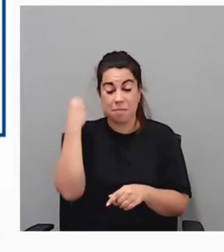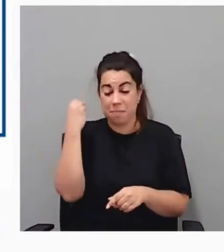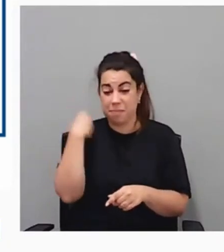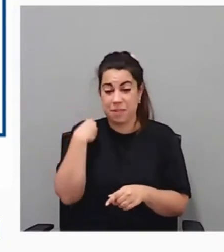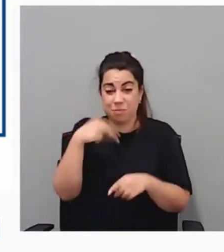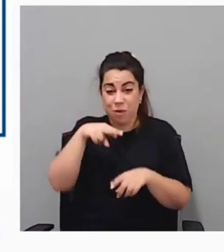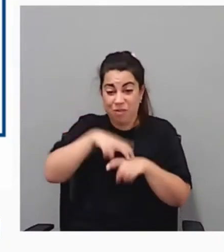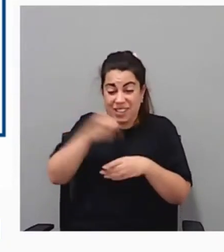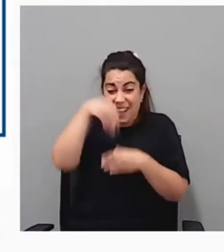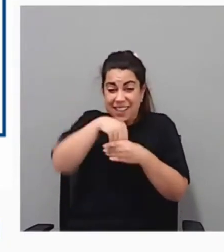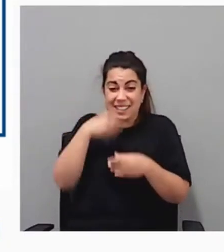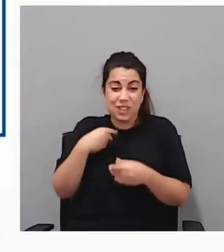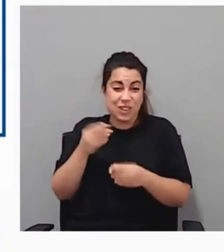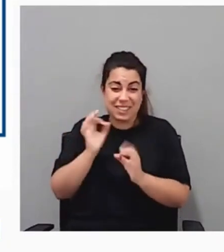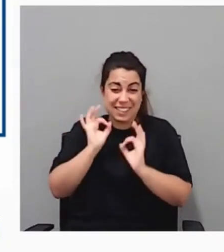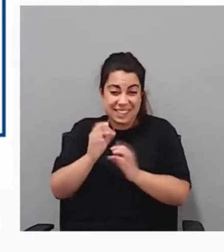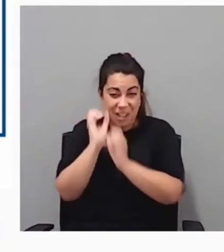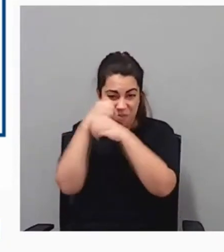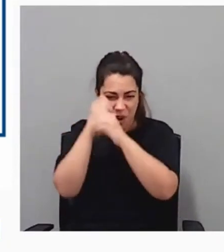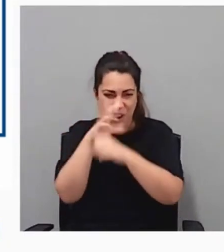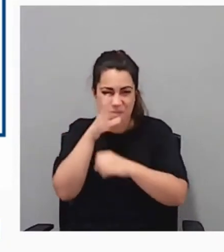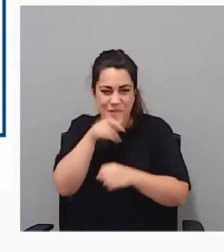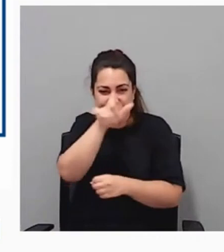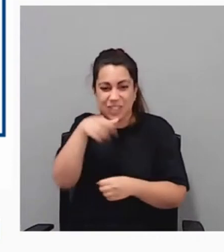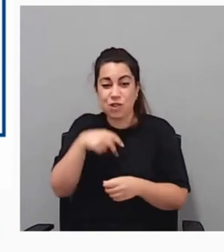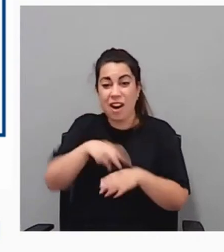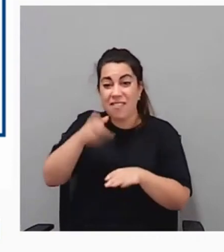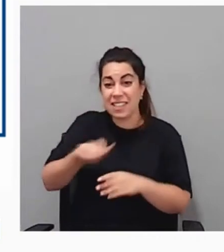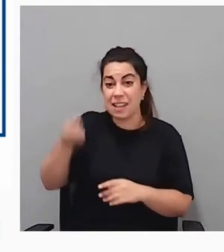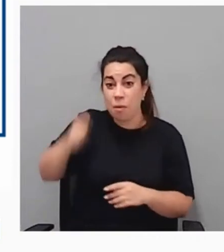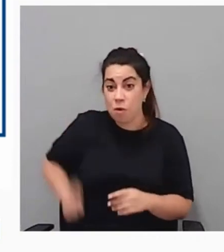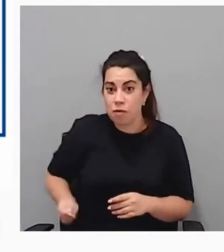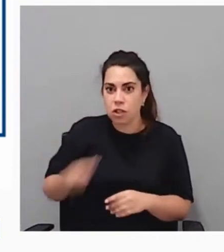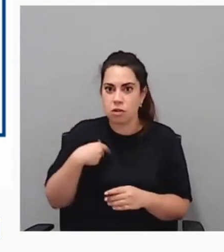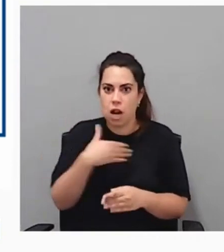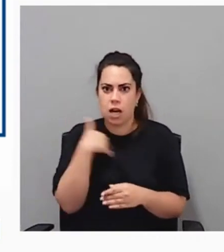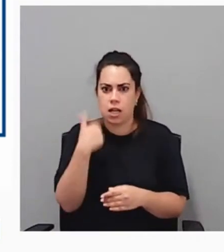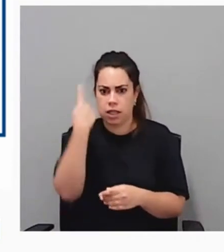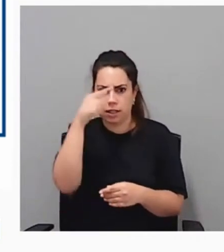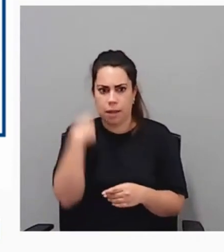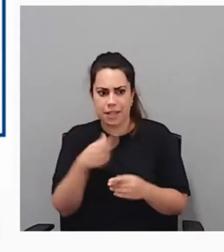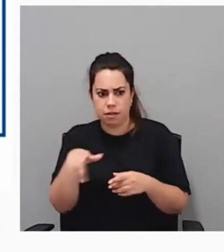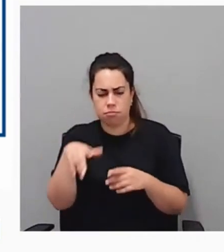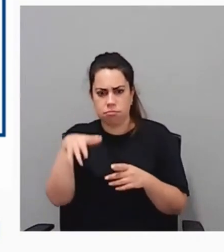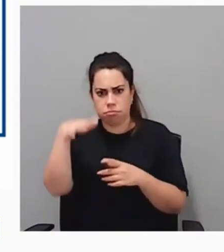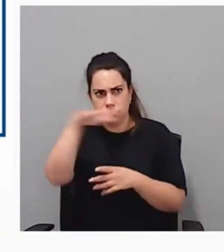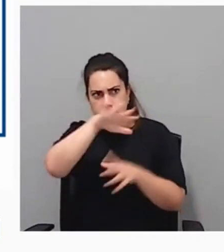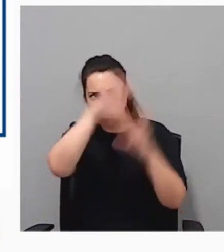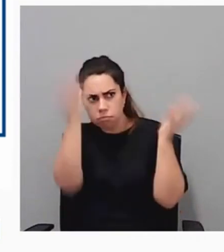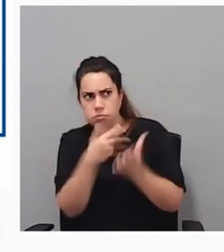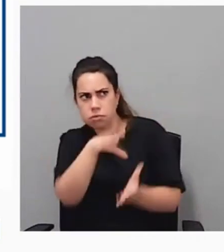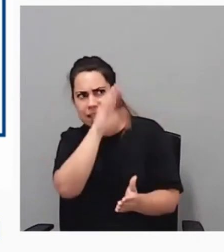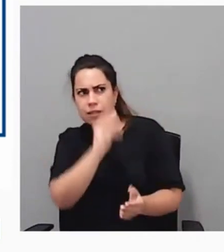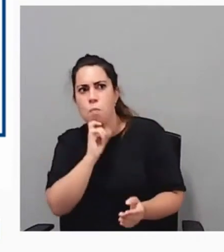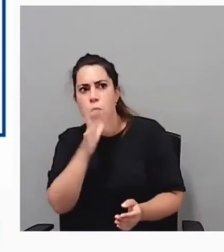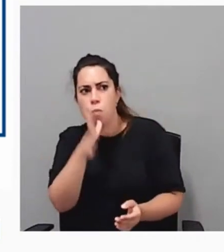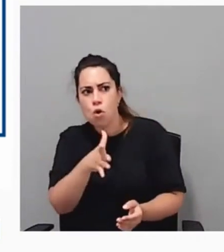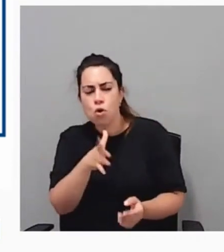Porque el físico lo que quiere saber es por qué las personas entienden el universo. ¿De dónde venimos? ¿Por qué el universo